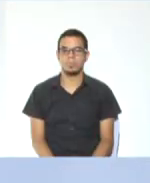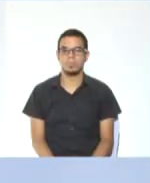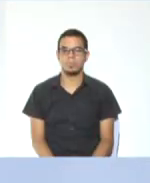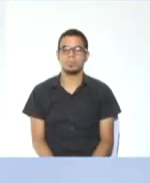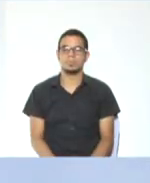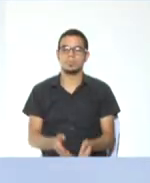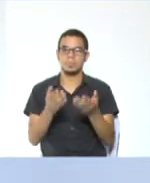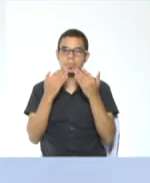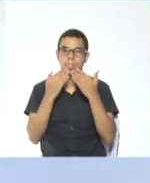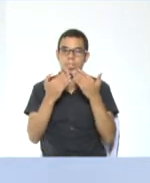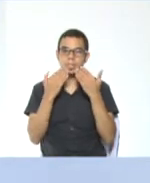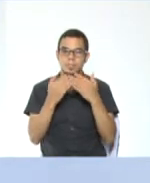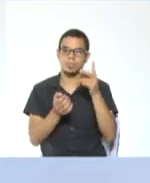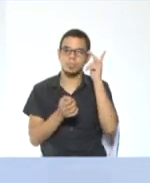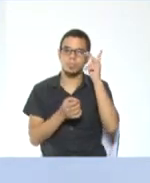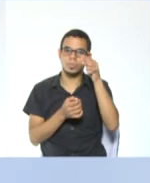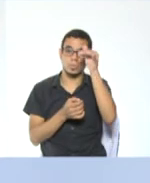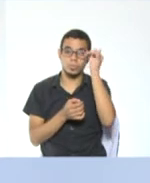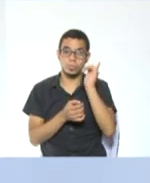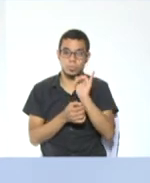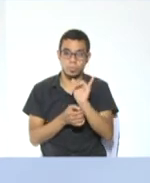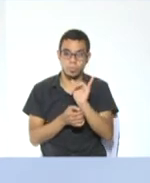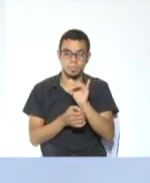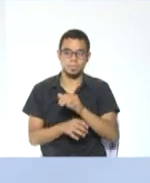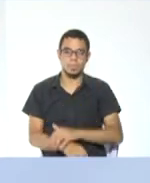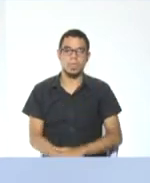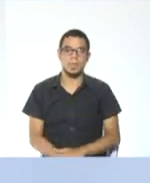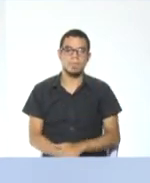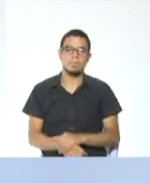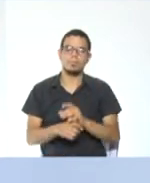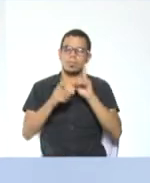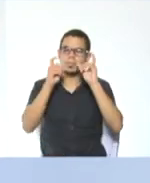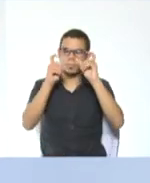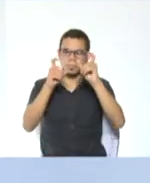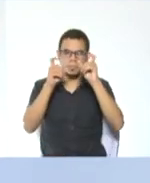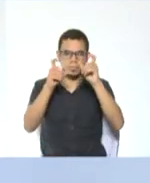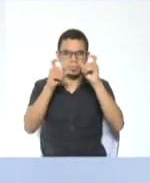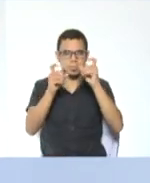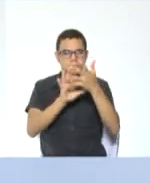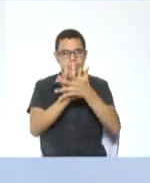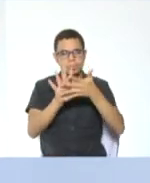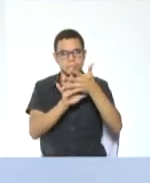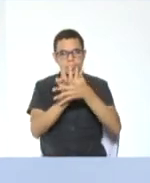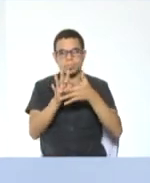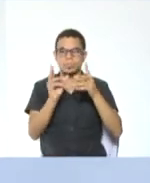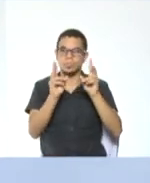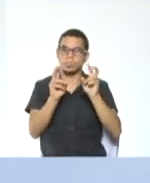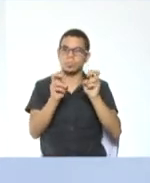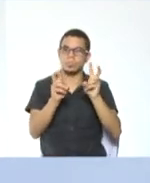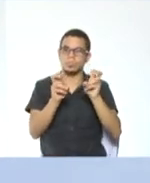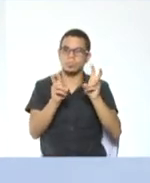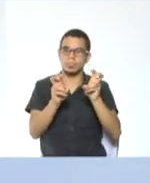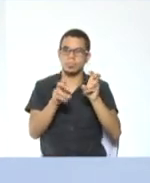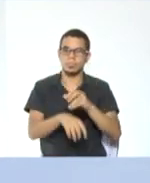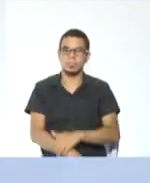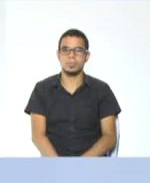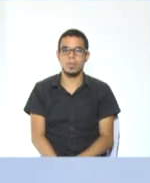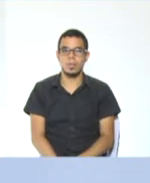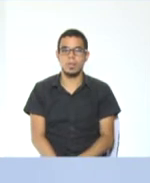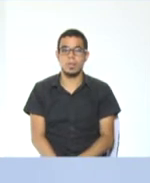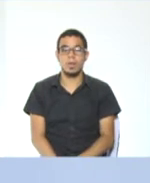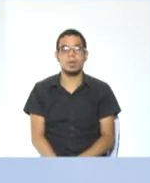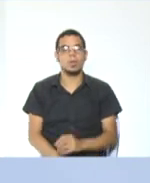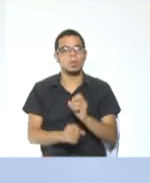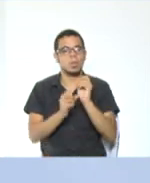Muchísimas gracias a nuestras especialistas por cada una de las señas indicadas el día de hoy. Y continuando con el gateo,